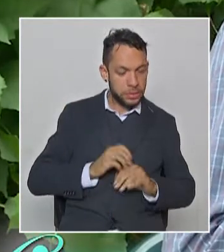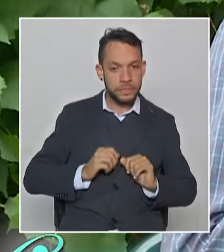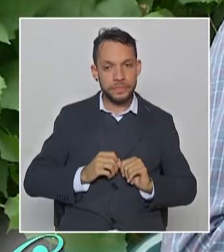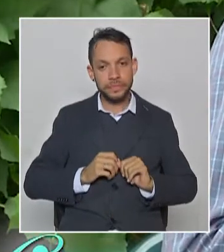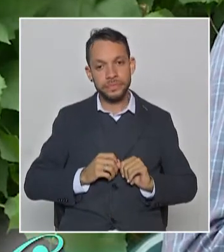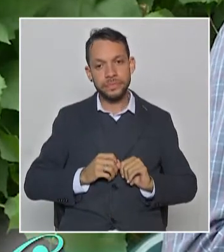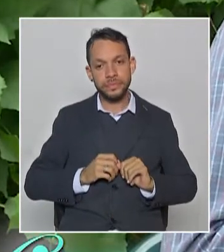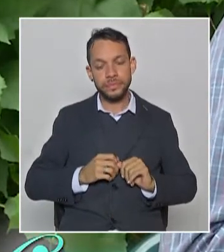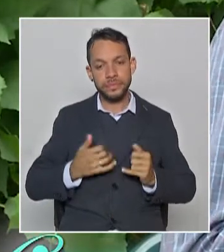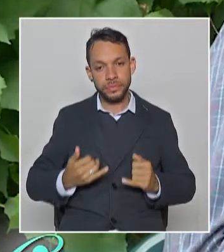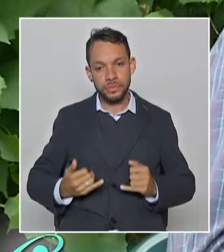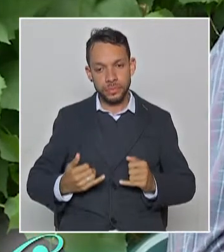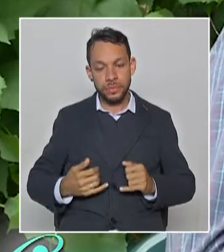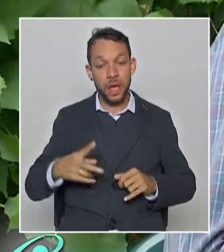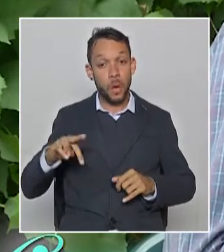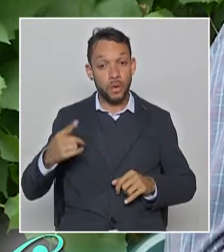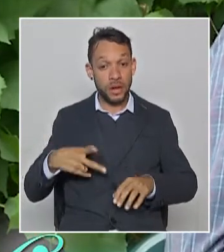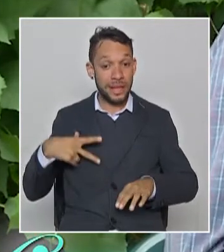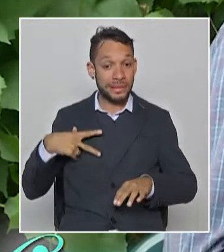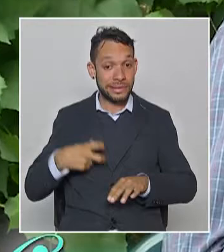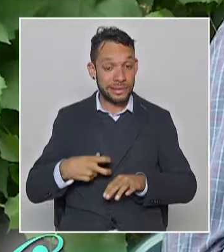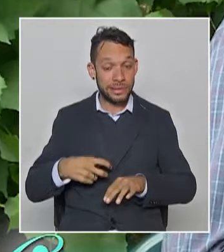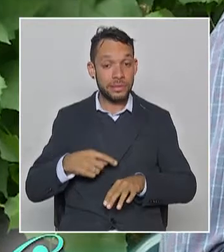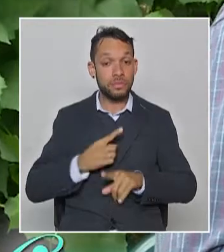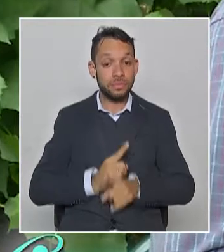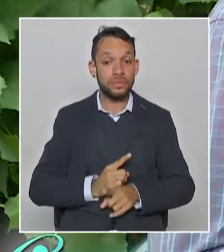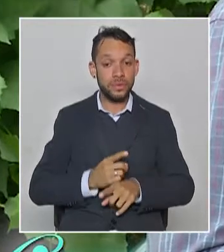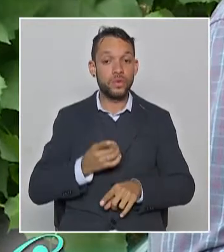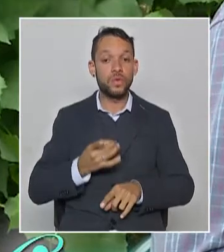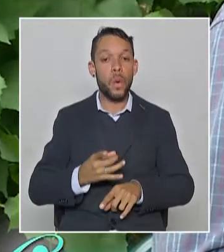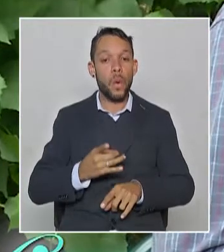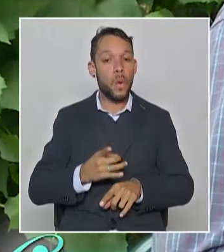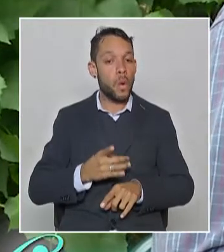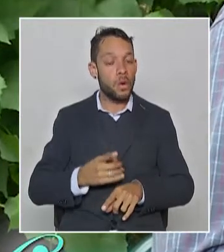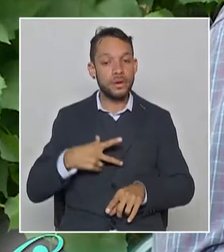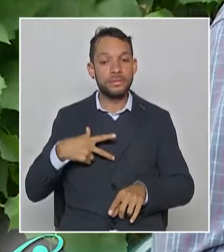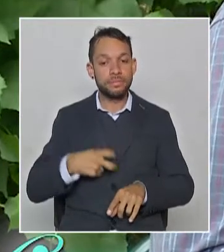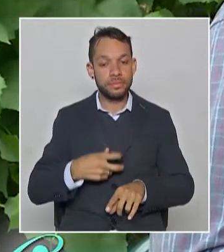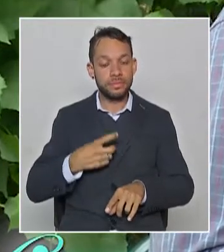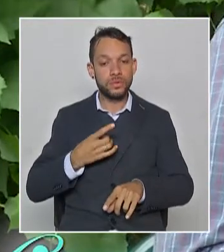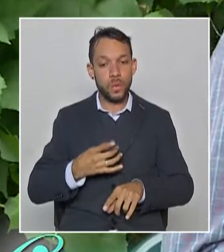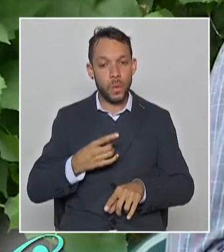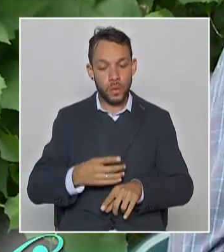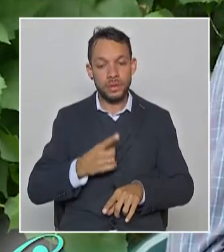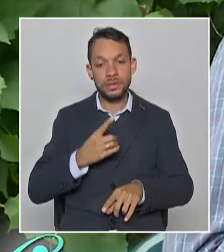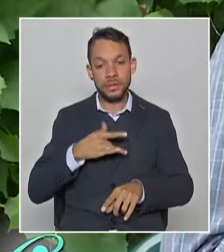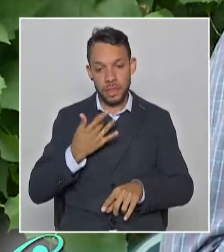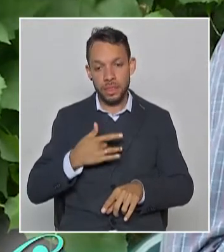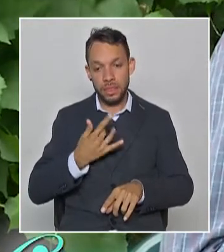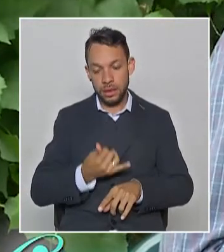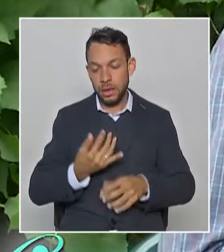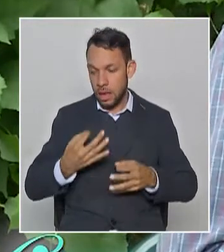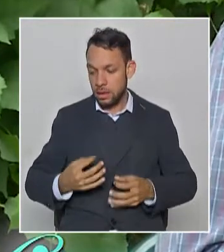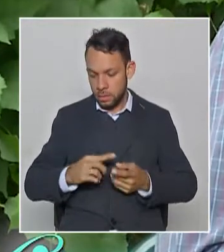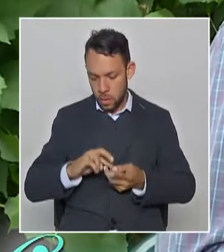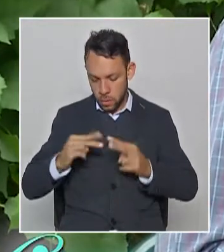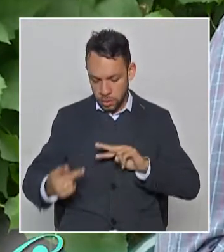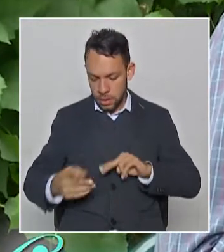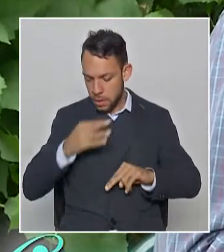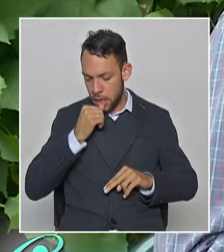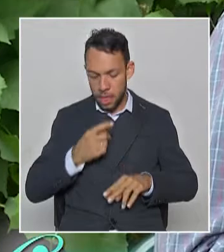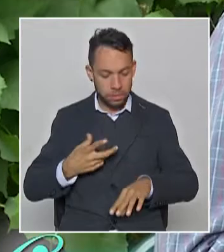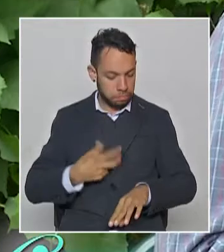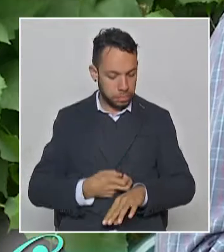que la terapia con las inyecciones, porque las inyecciones uno siente chuzón, aquí no, aquí es algo que uno no